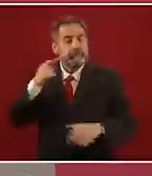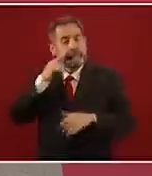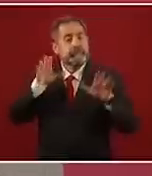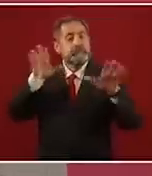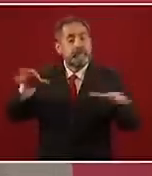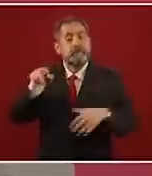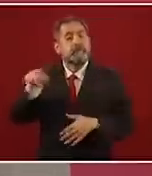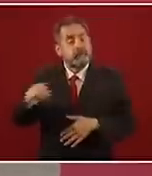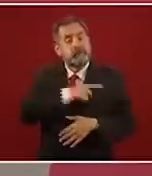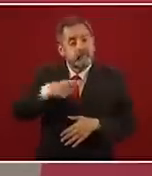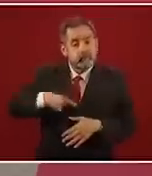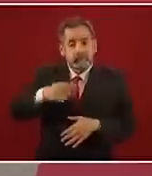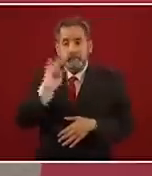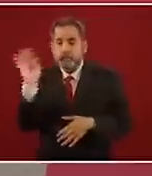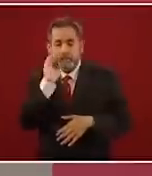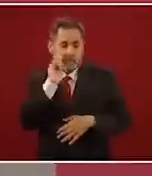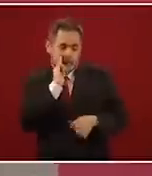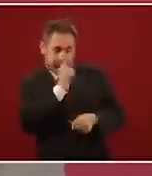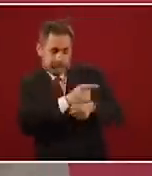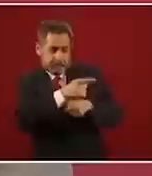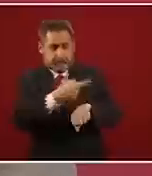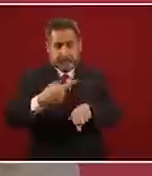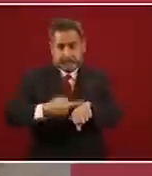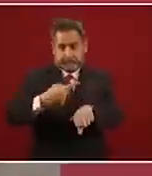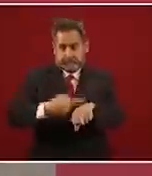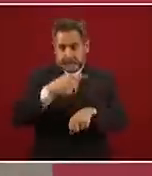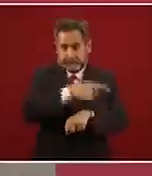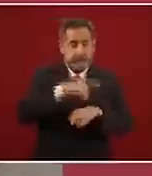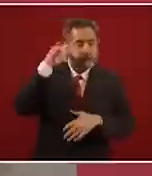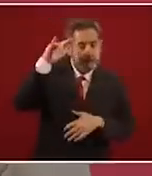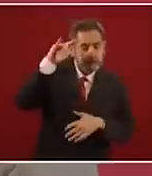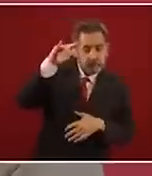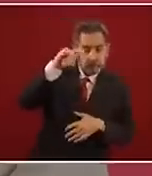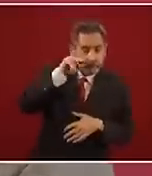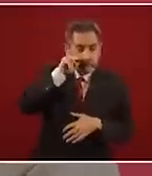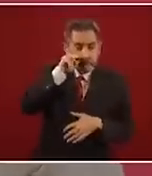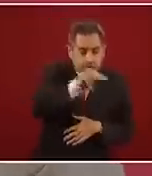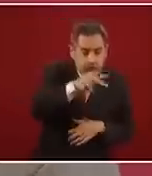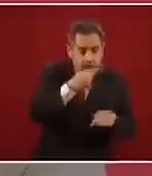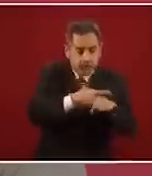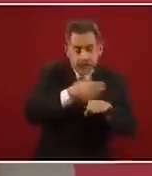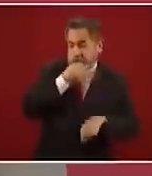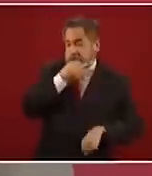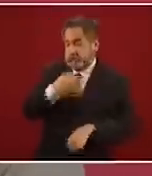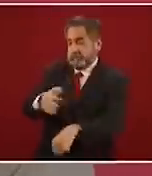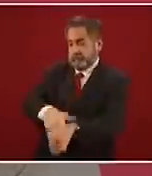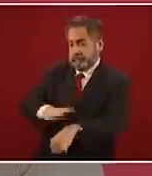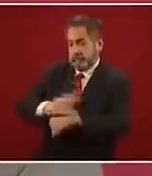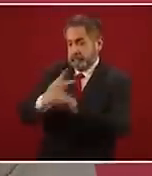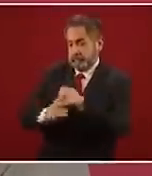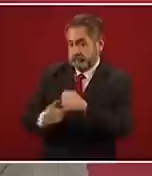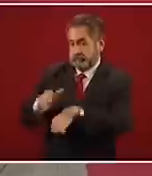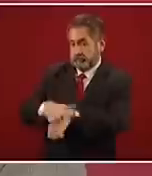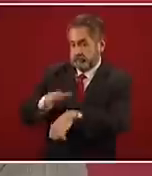están obligadas, si detectan a una persona enferma durante el vuelo, a avisar a